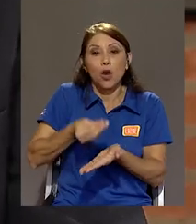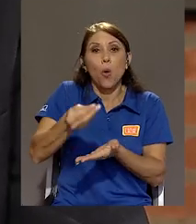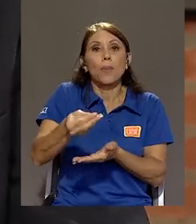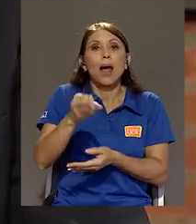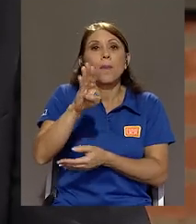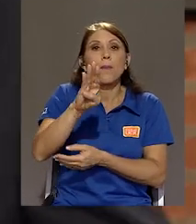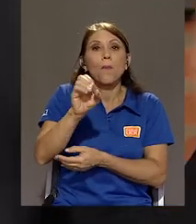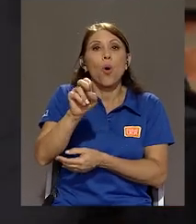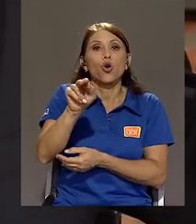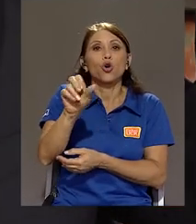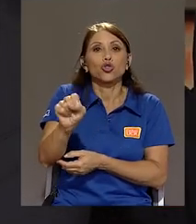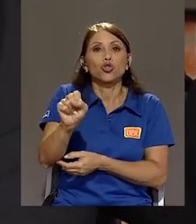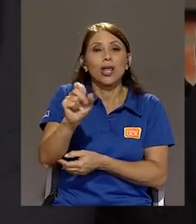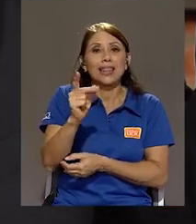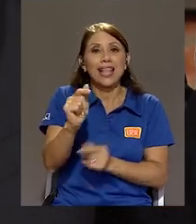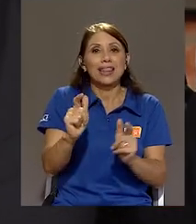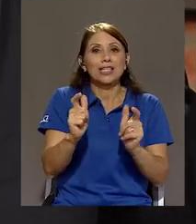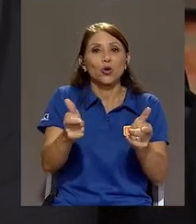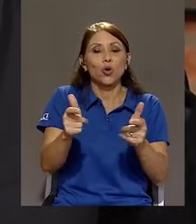de los Estados Unidos, porque